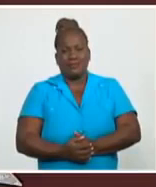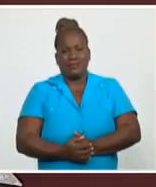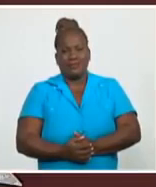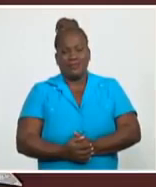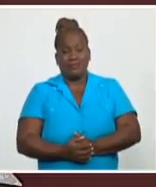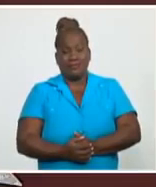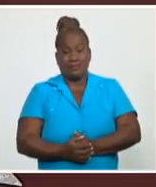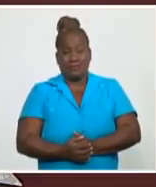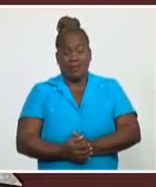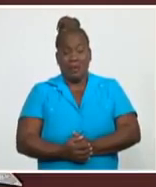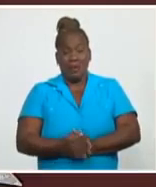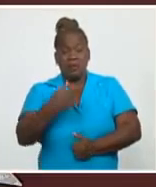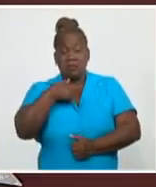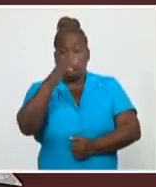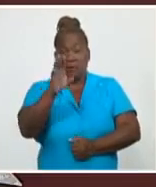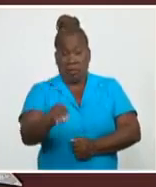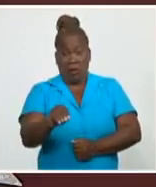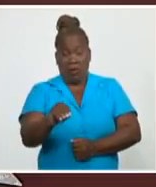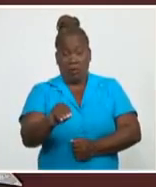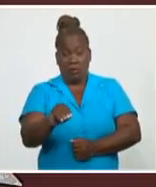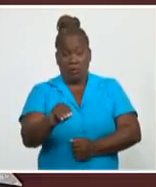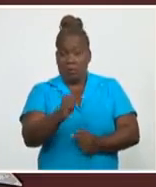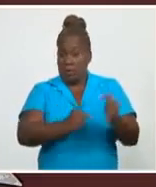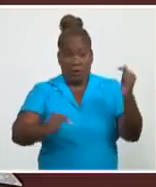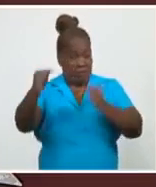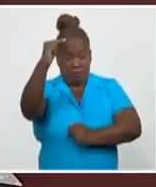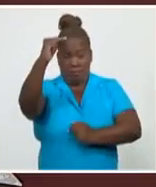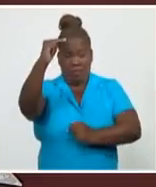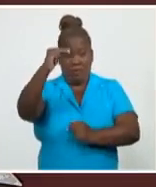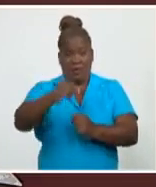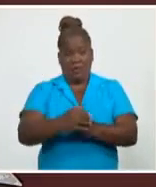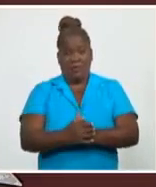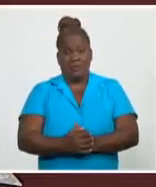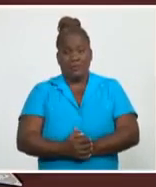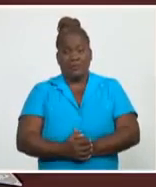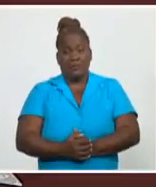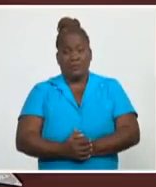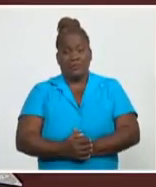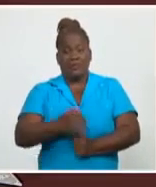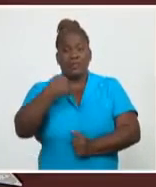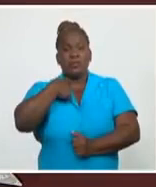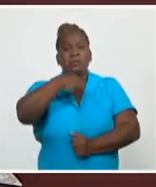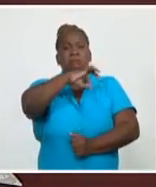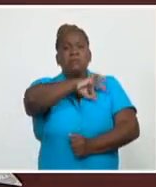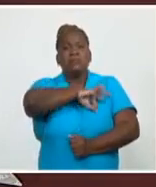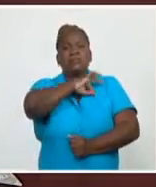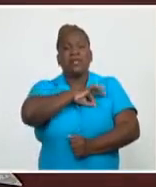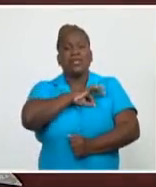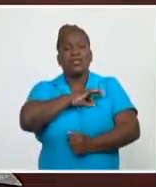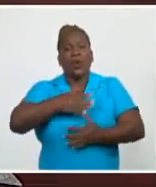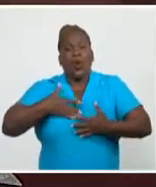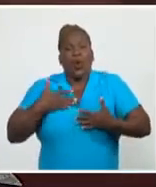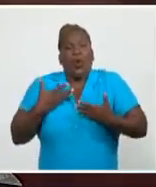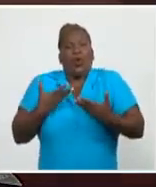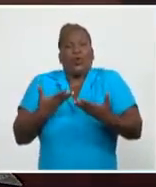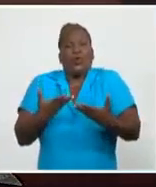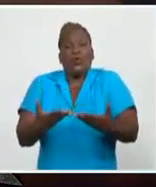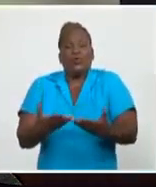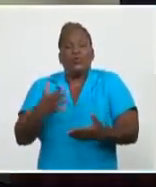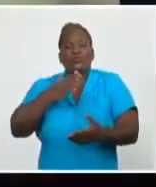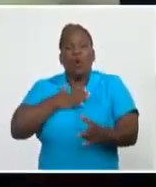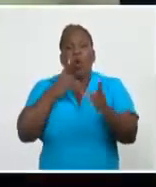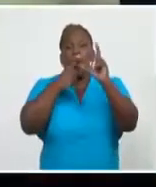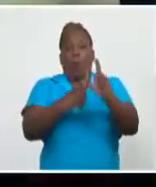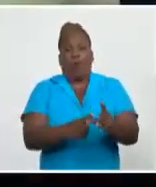Y por eso digo por encima de todo que me siento orgulloso de ser